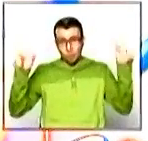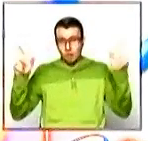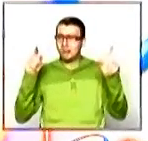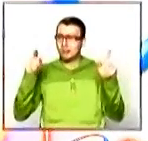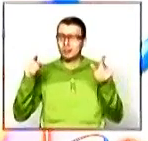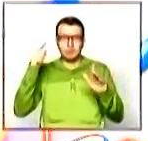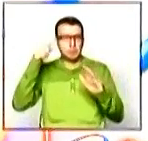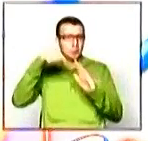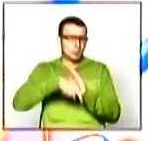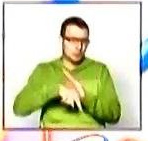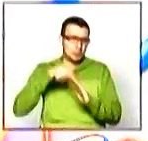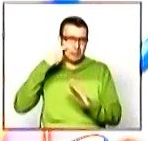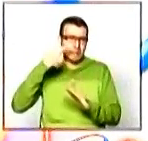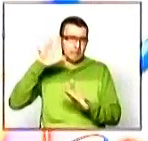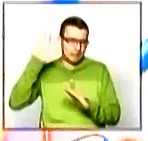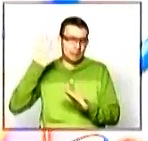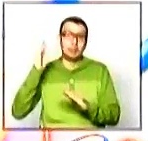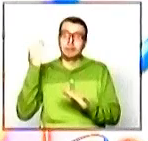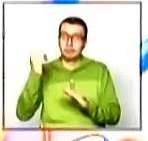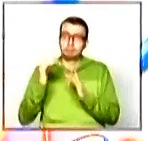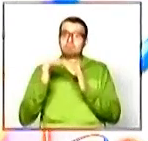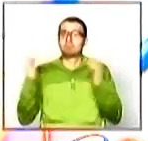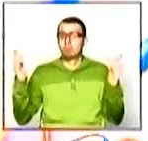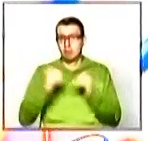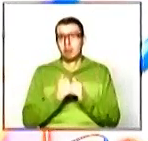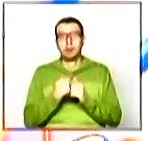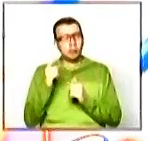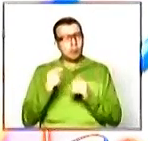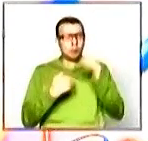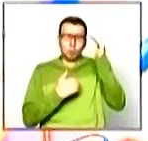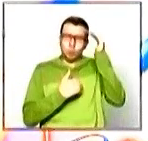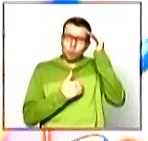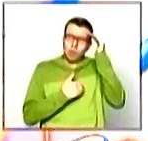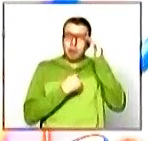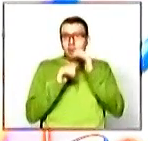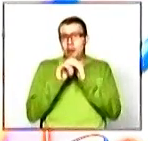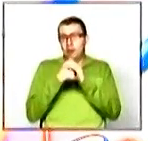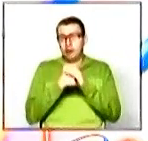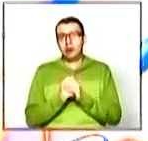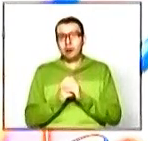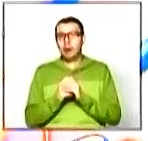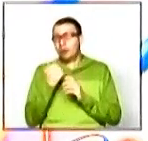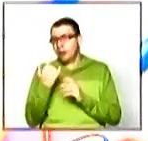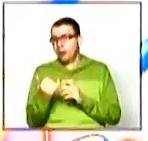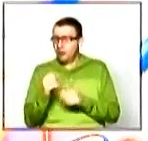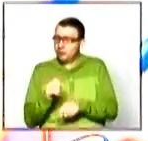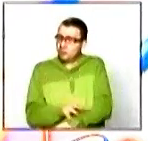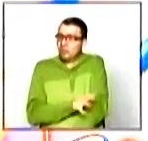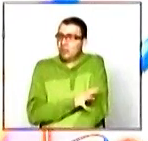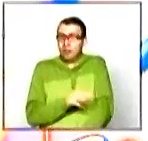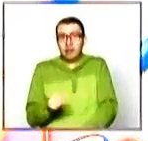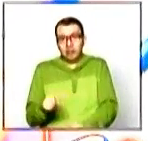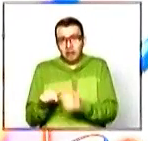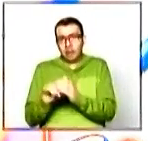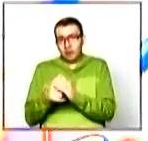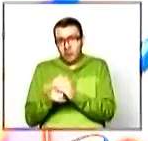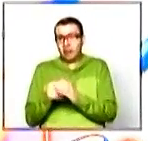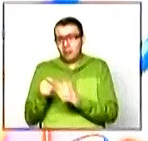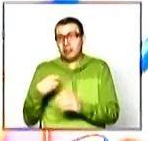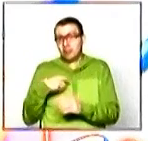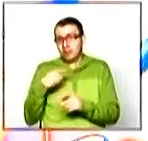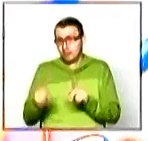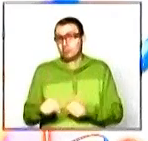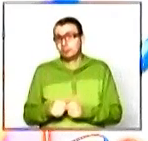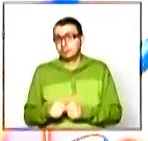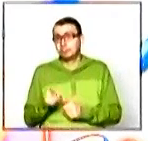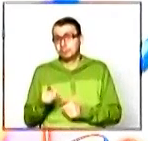venido desvinculados. El lenguaje de la conciencia de la célula, el lenguaje de la emoción de la célula, porque las células tienen una emoción, tienen